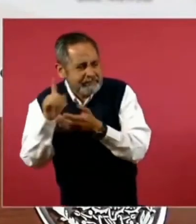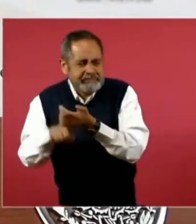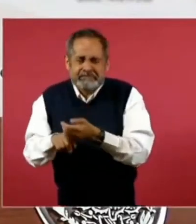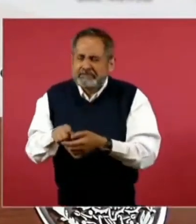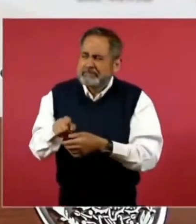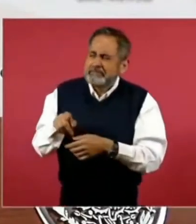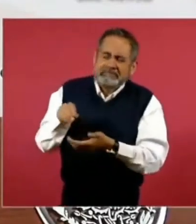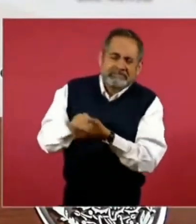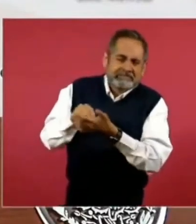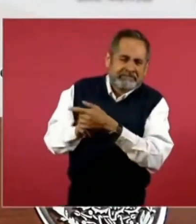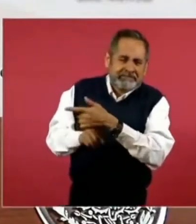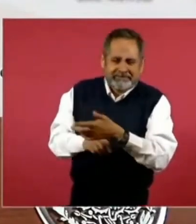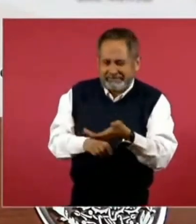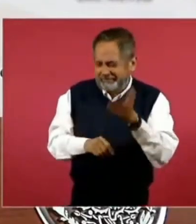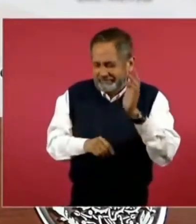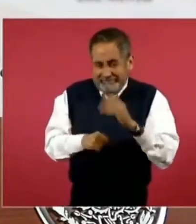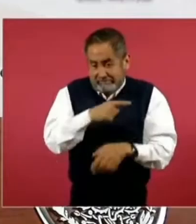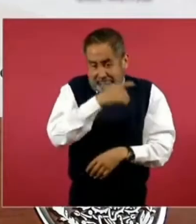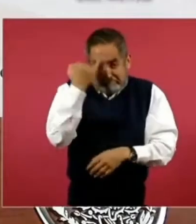por los